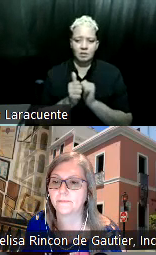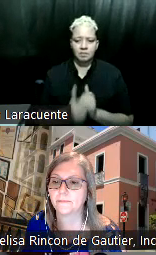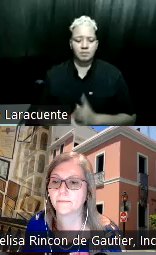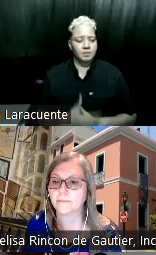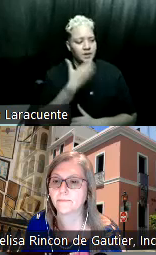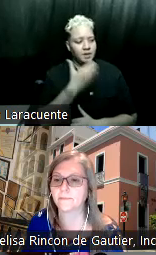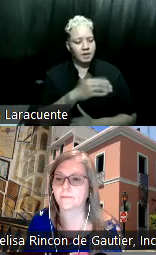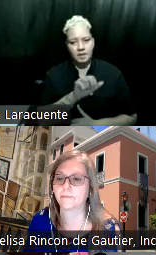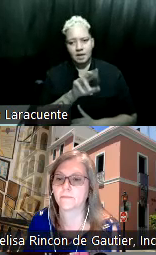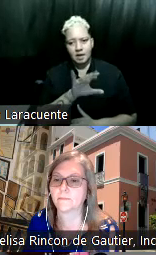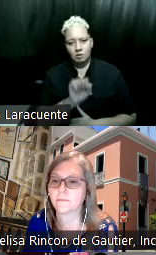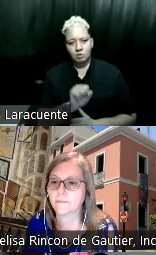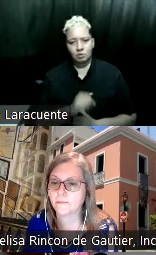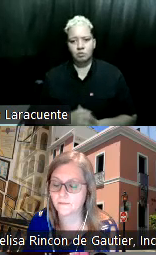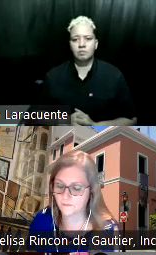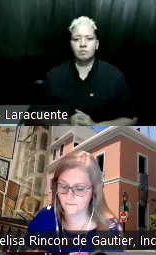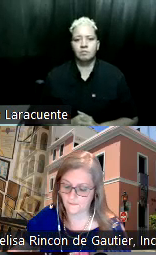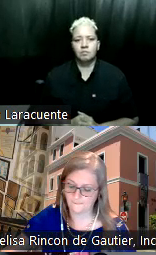gracias, Carlos. Sí,